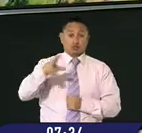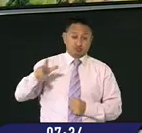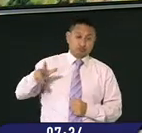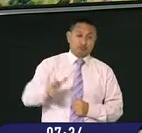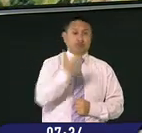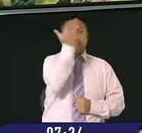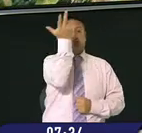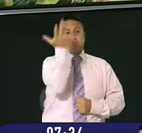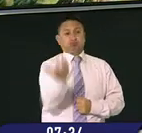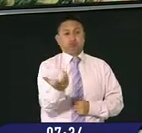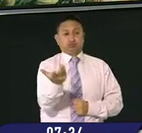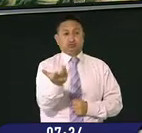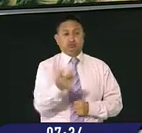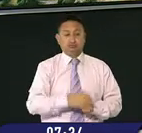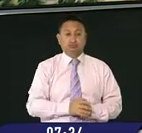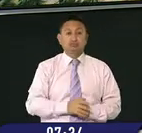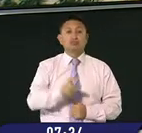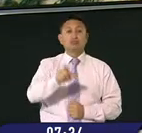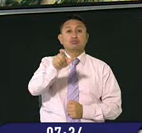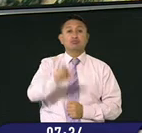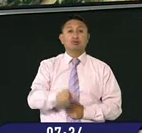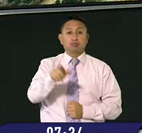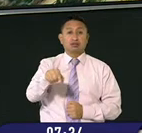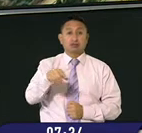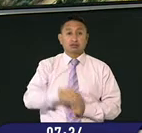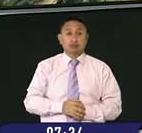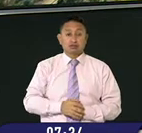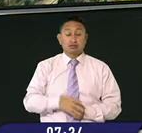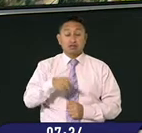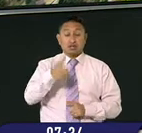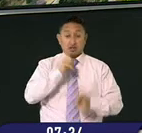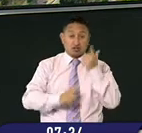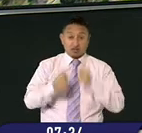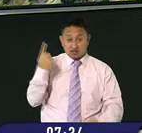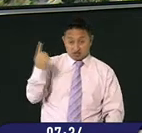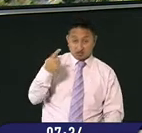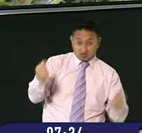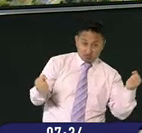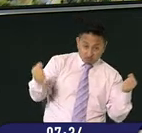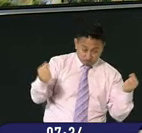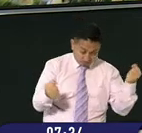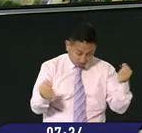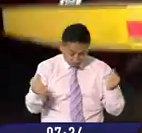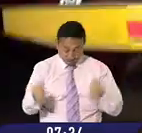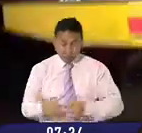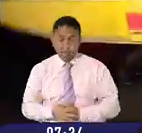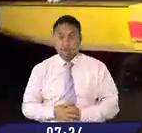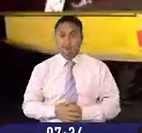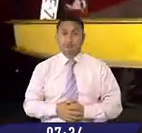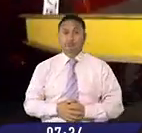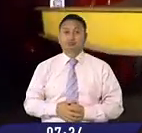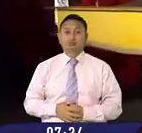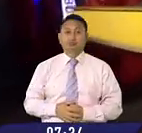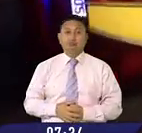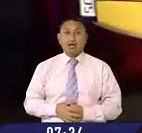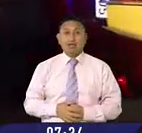Guayaquil. Según testigos, los ocupantes del carro se encontraban en estado etílico.